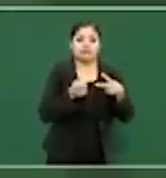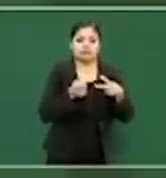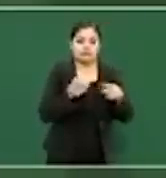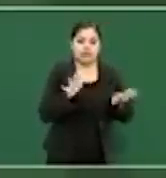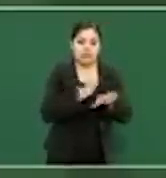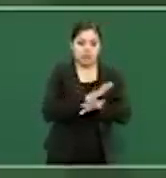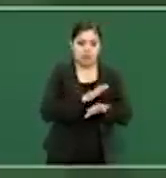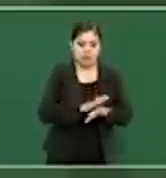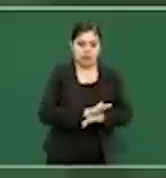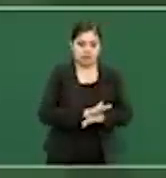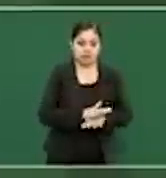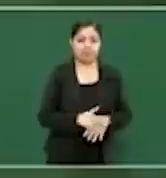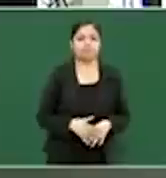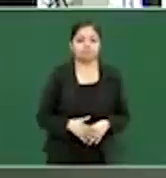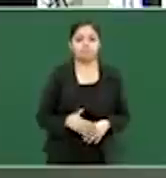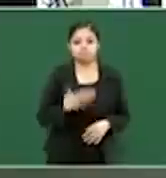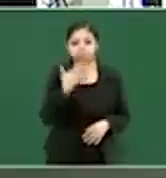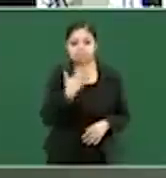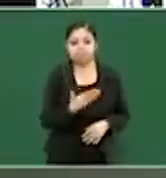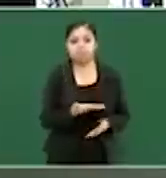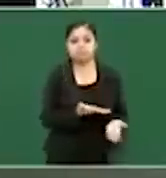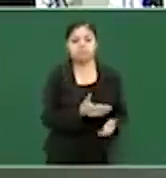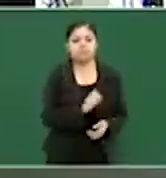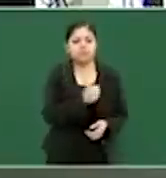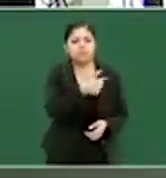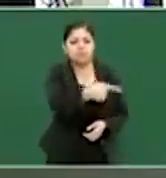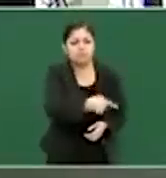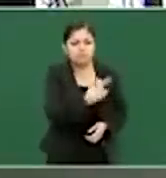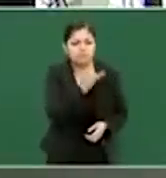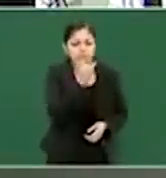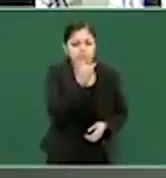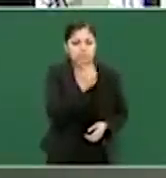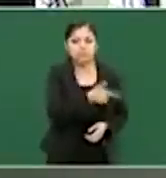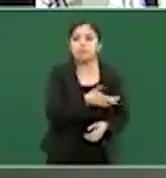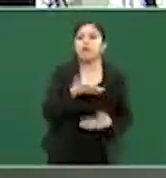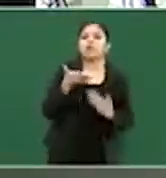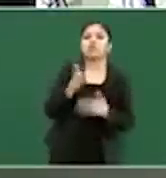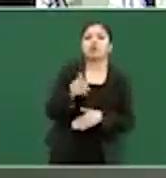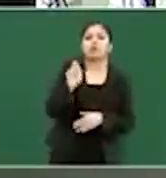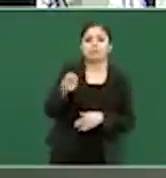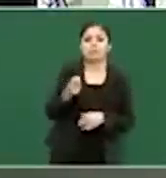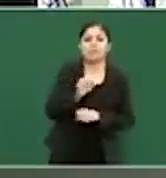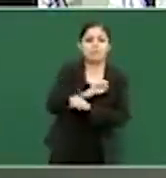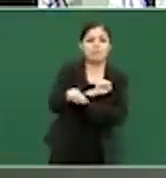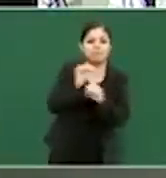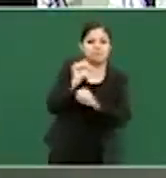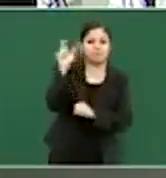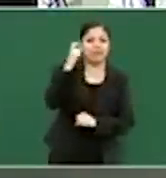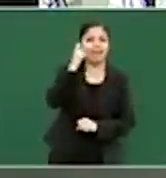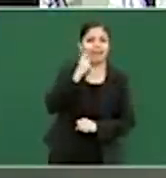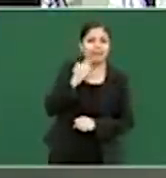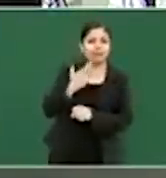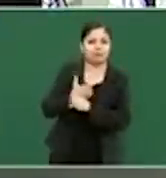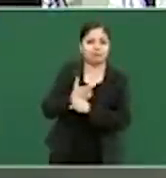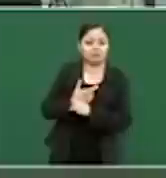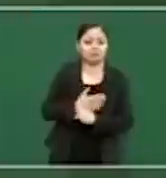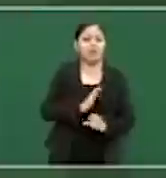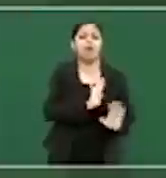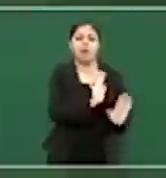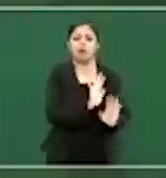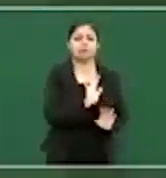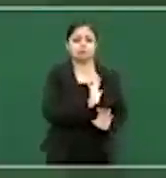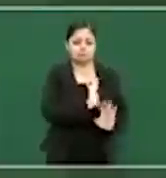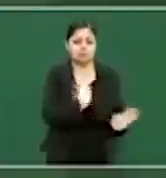Muy bien, ¿qué más preguntaste? Lo del coche bomba en Guerrero. Sí, no pasó a